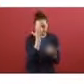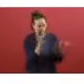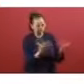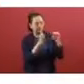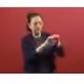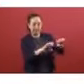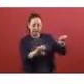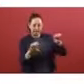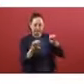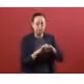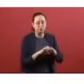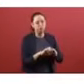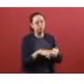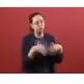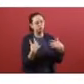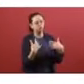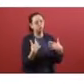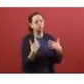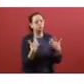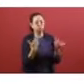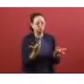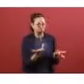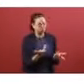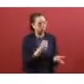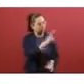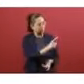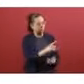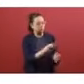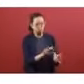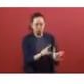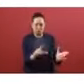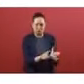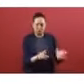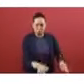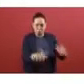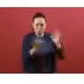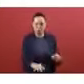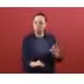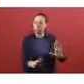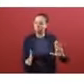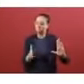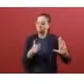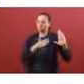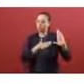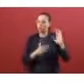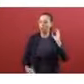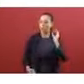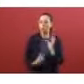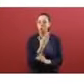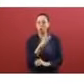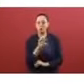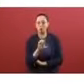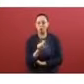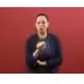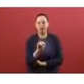de gabinete por esta lección cívica de compromiso con la nueva ética pública que